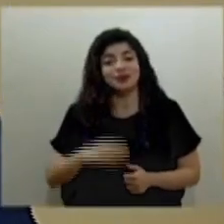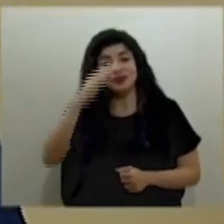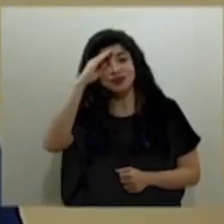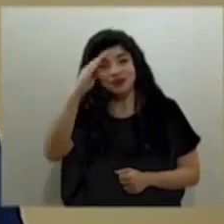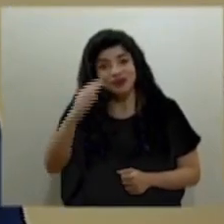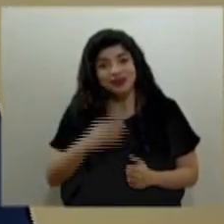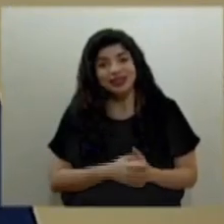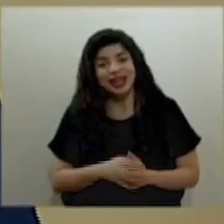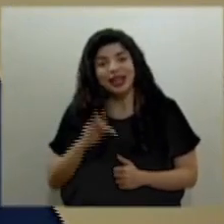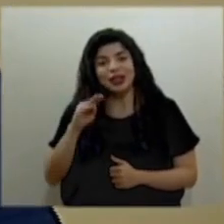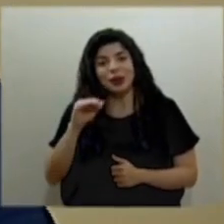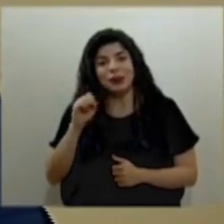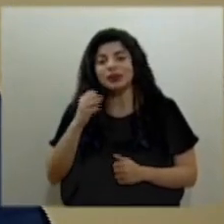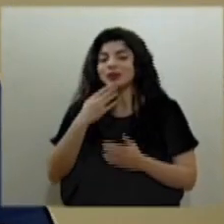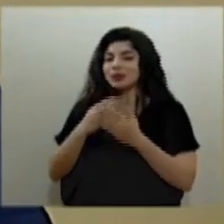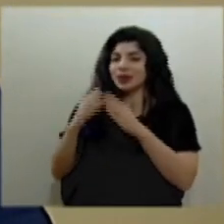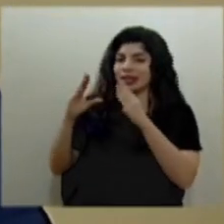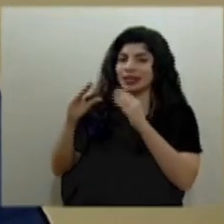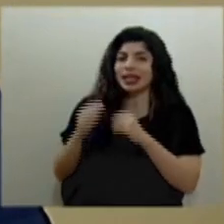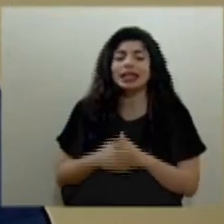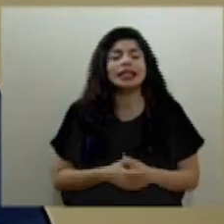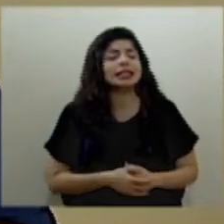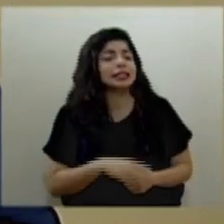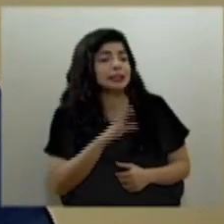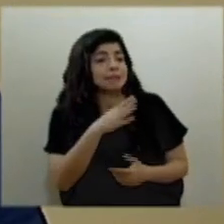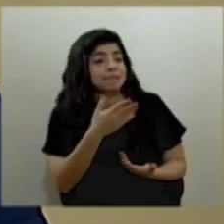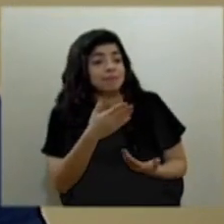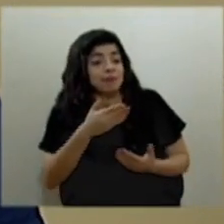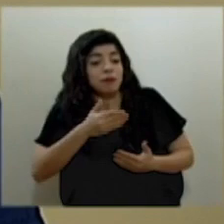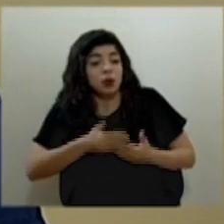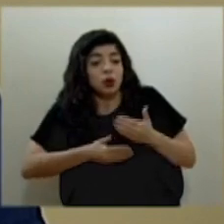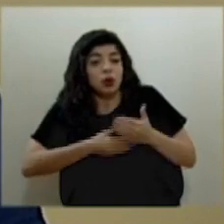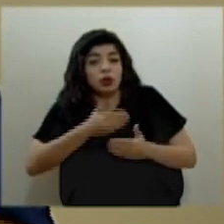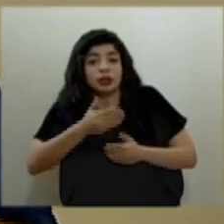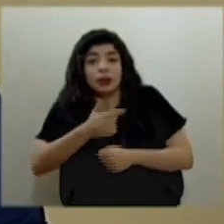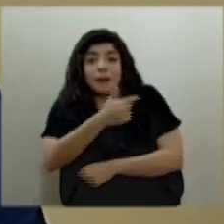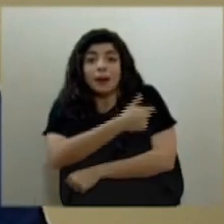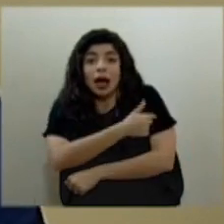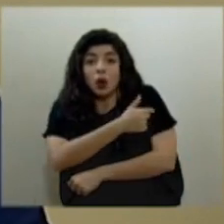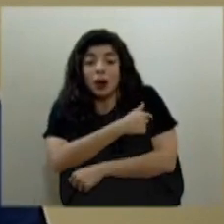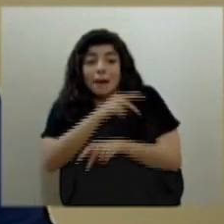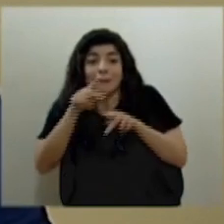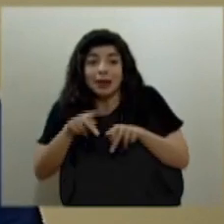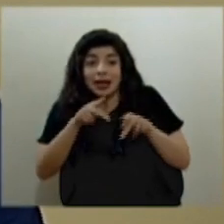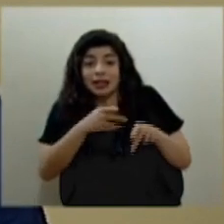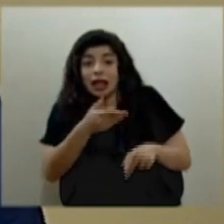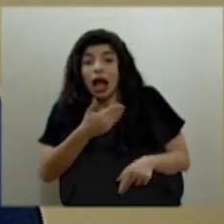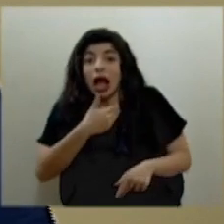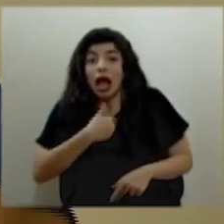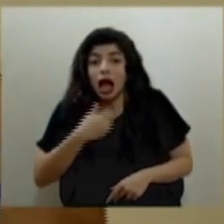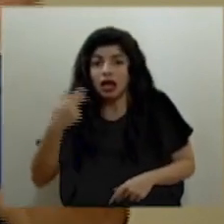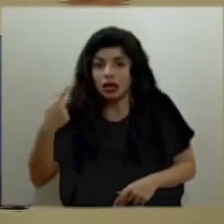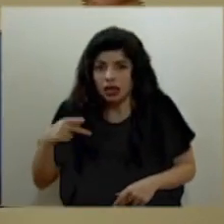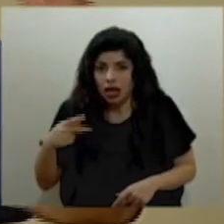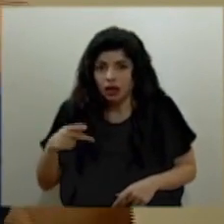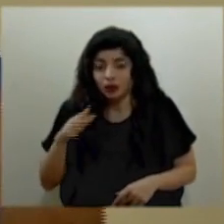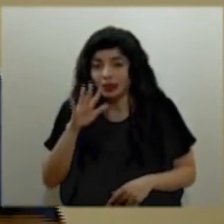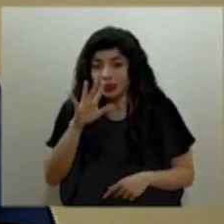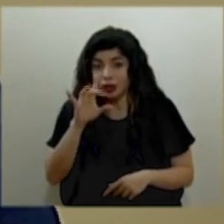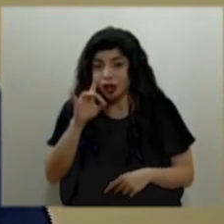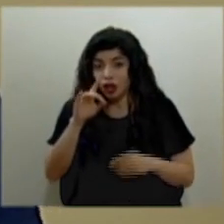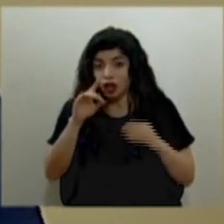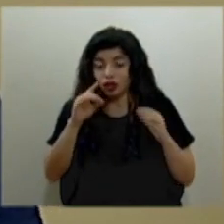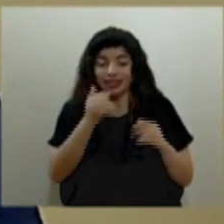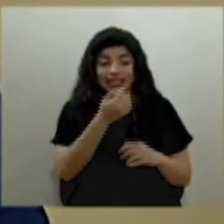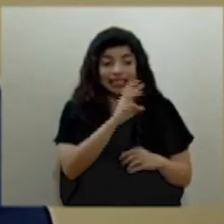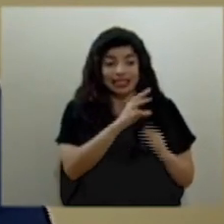Hola, buenas, don Tomás. Buenas tardes. En el proceso de vacunación en las personas con factores de riesgo de 58 a